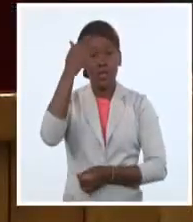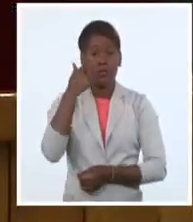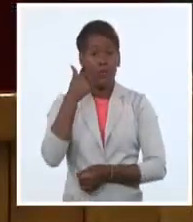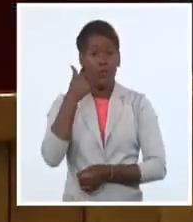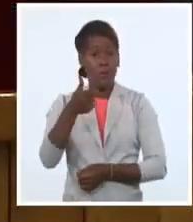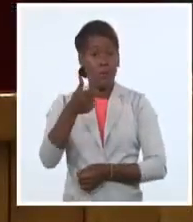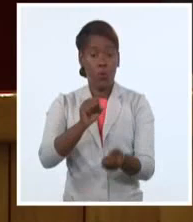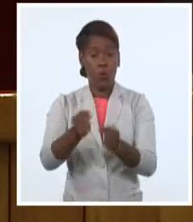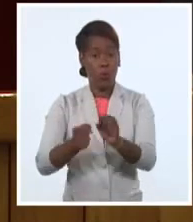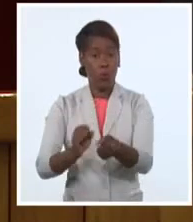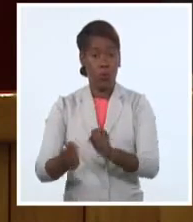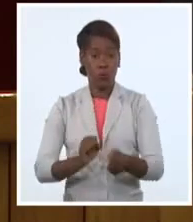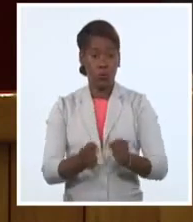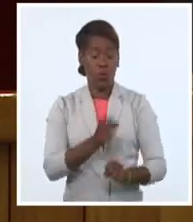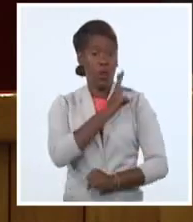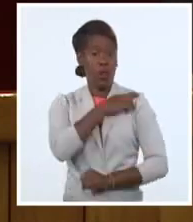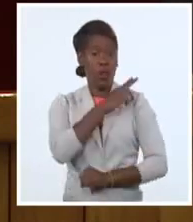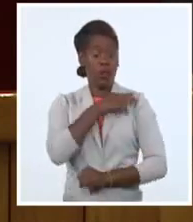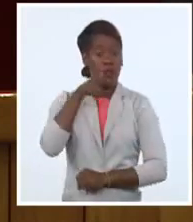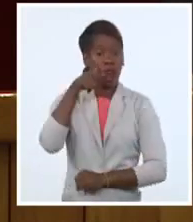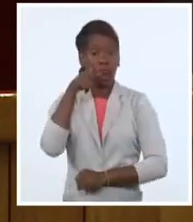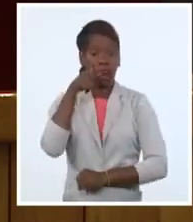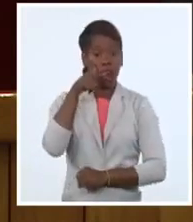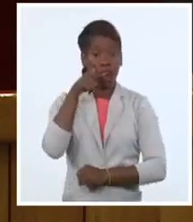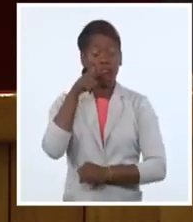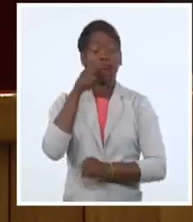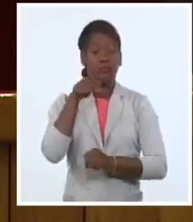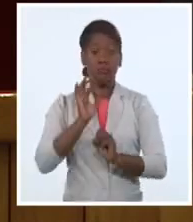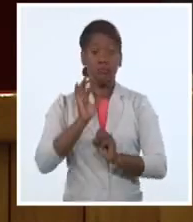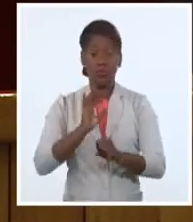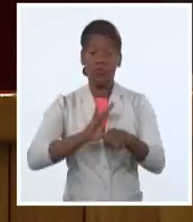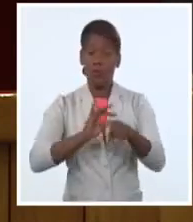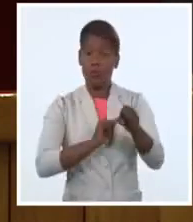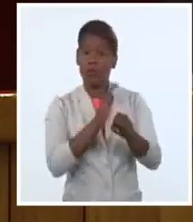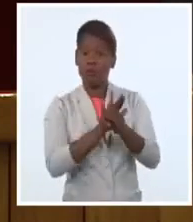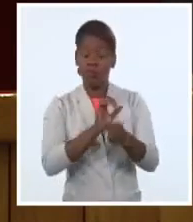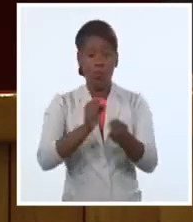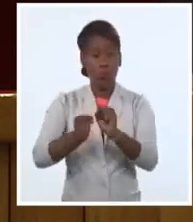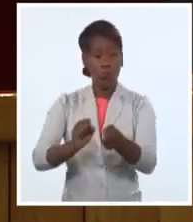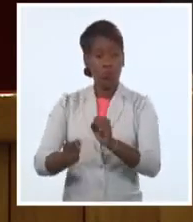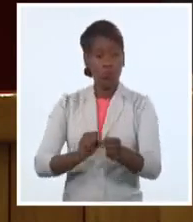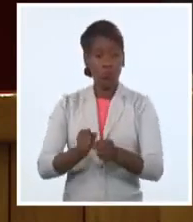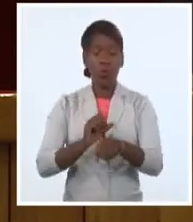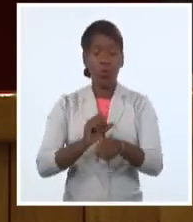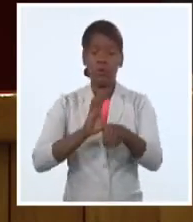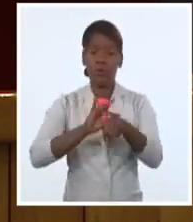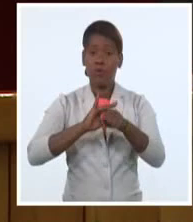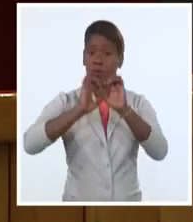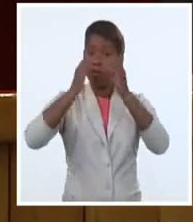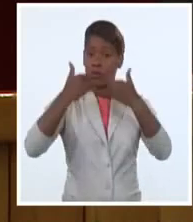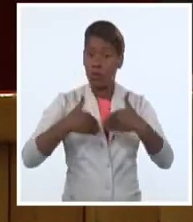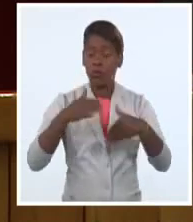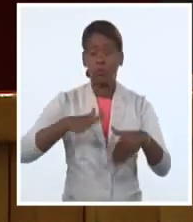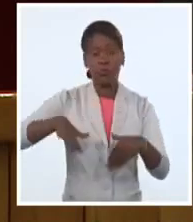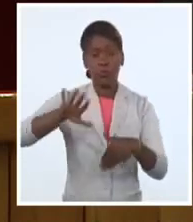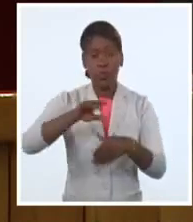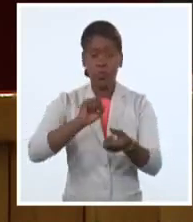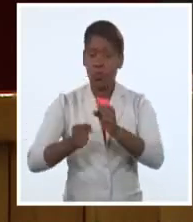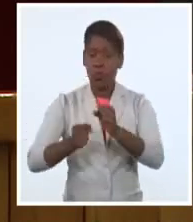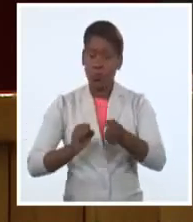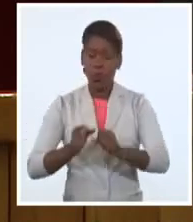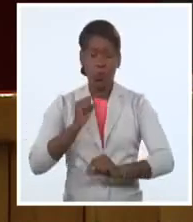que sostenidamente se viene alcanzando de la COVID-19, se ha iniciado un proceso gradual de recuperación de la actividad económica y